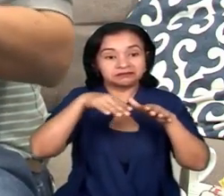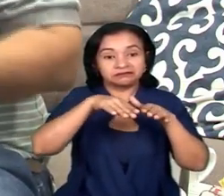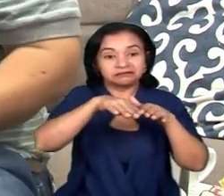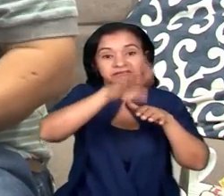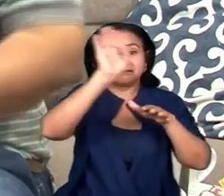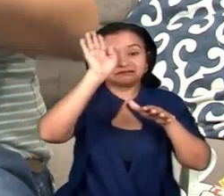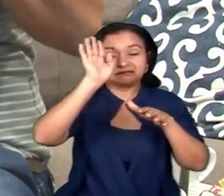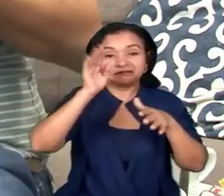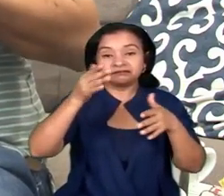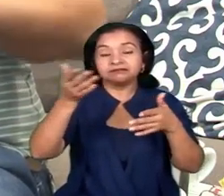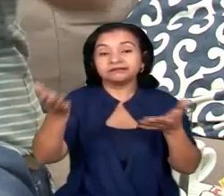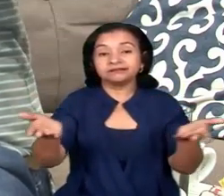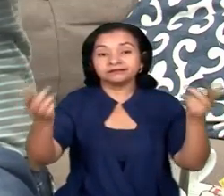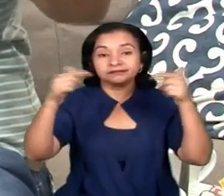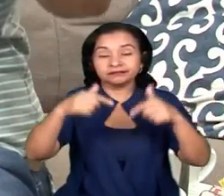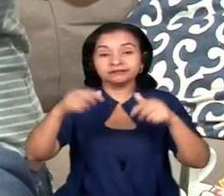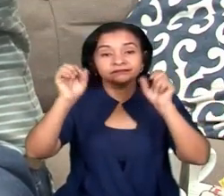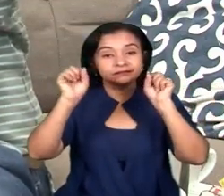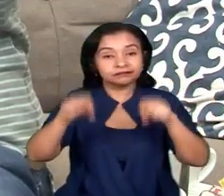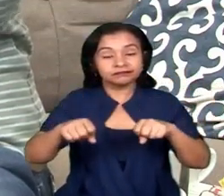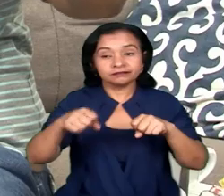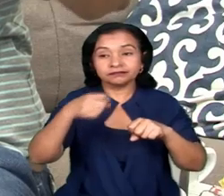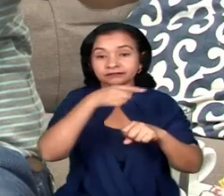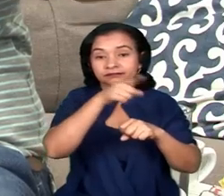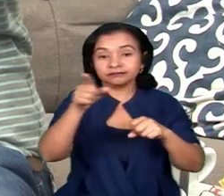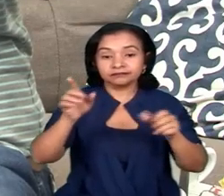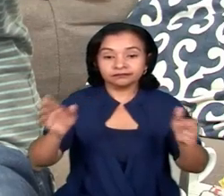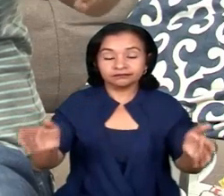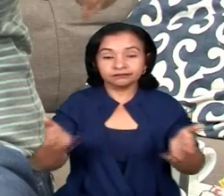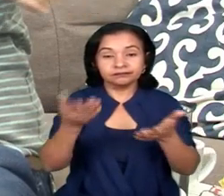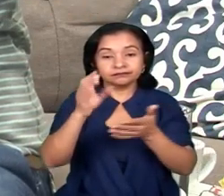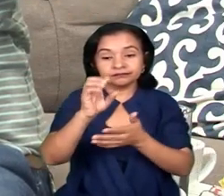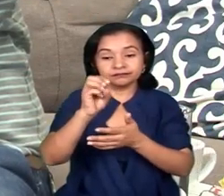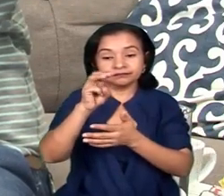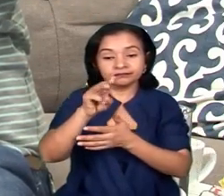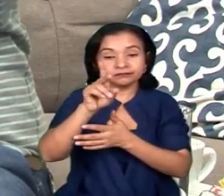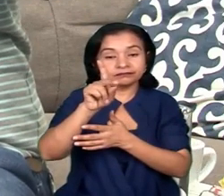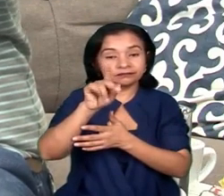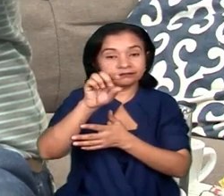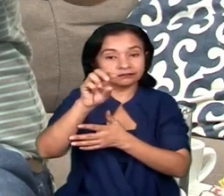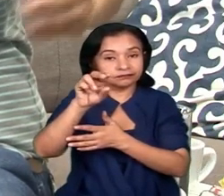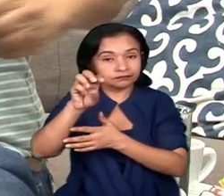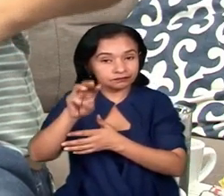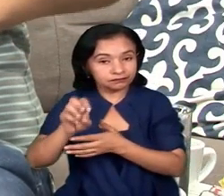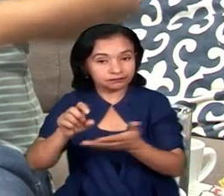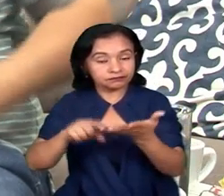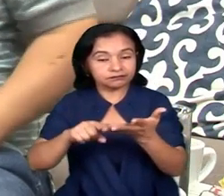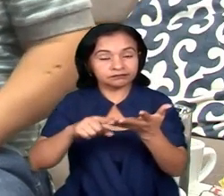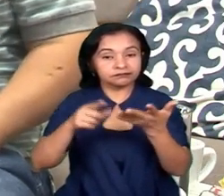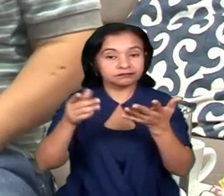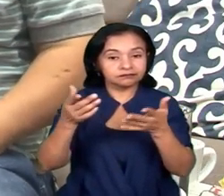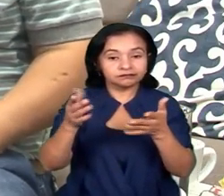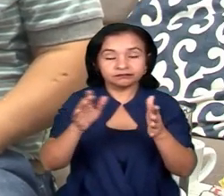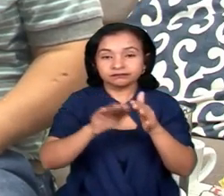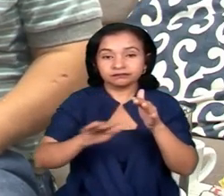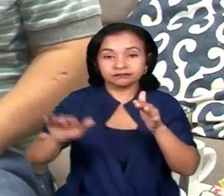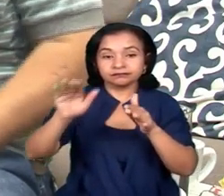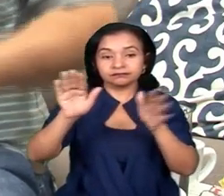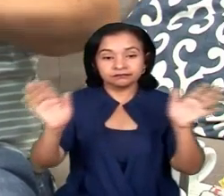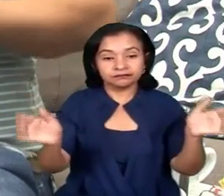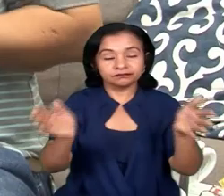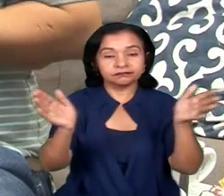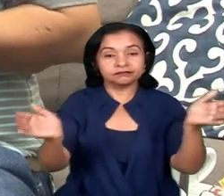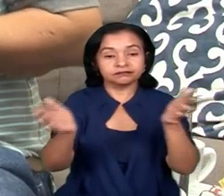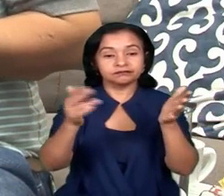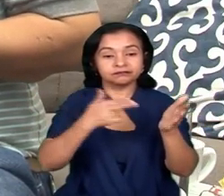yo creo que ahora es la oportunidad de que impulse a las comipymes, que impulse a los emprendedores, que impulse más,